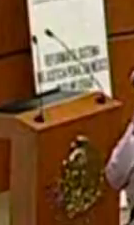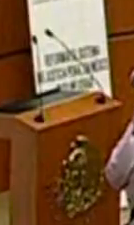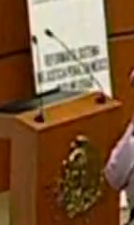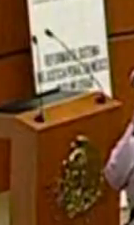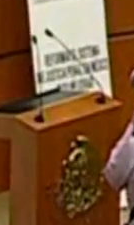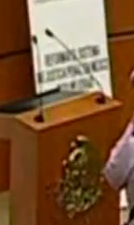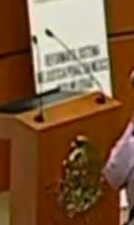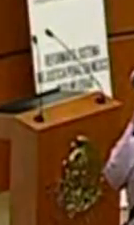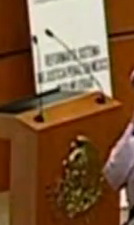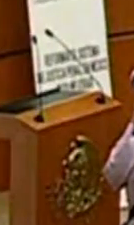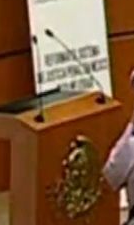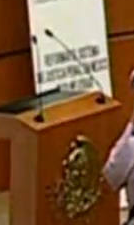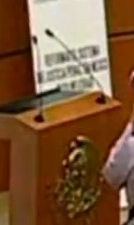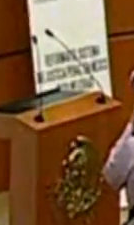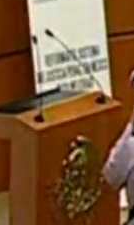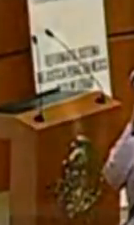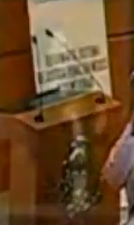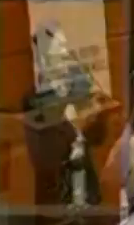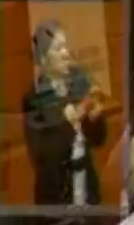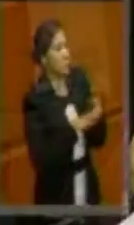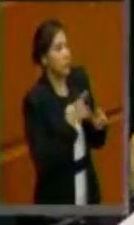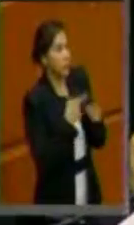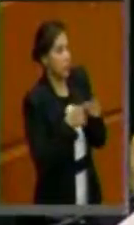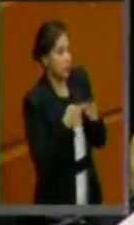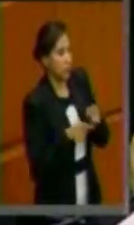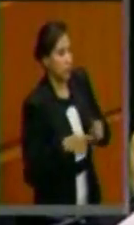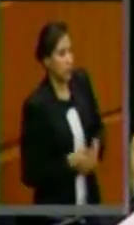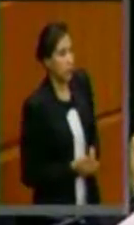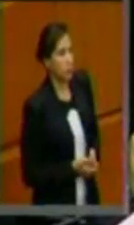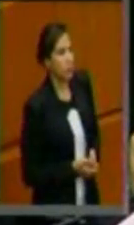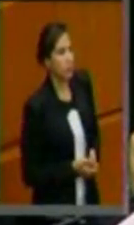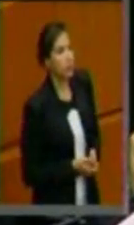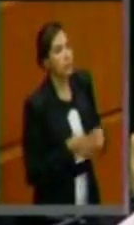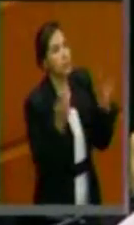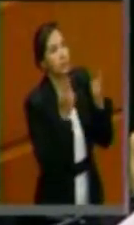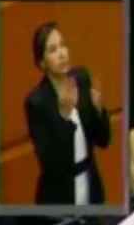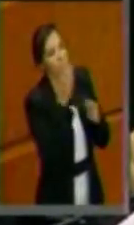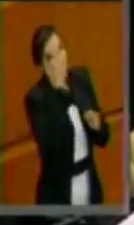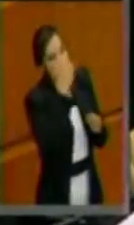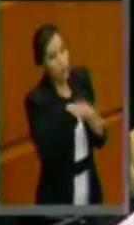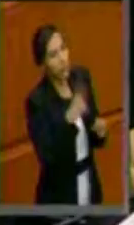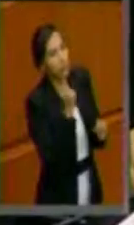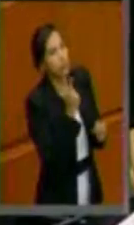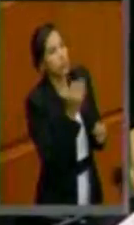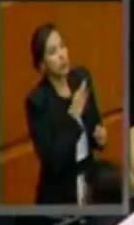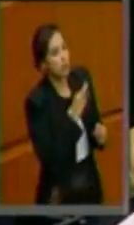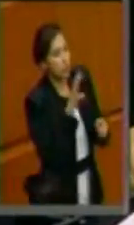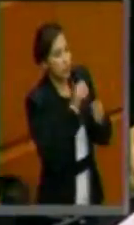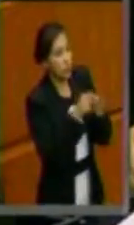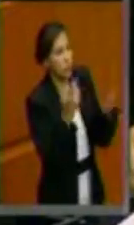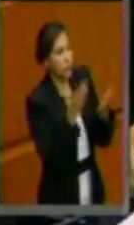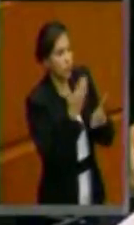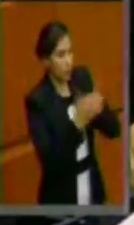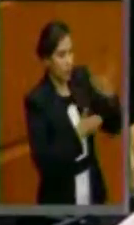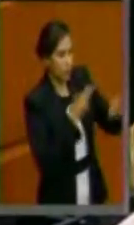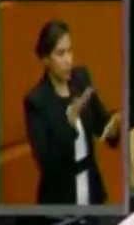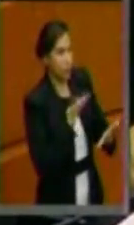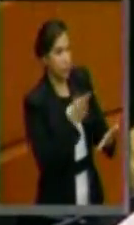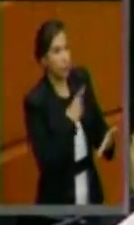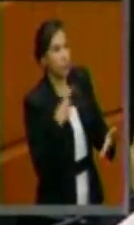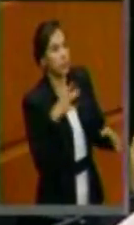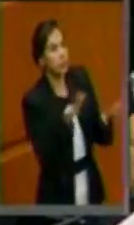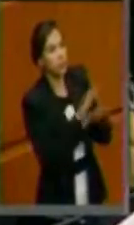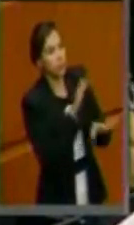de justicia penal hoy acusatorio. Necesitamos saber qué alcances ha tenido y qué tenemos que